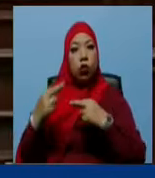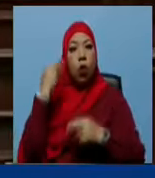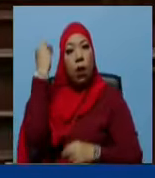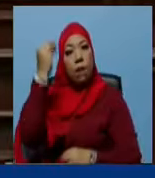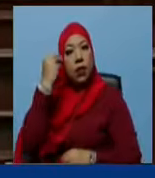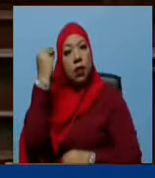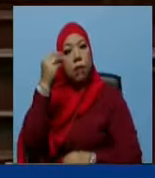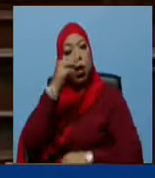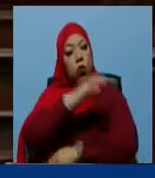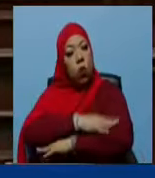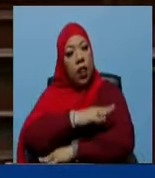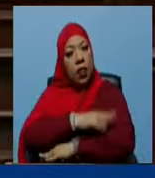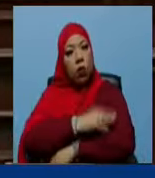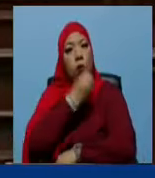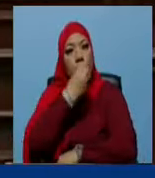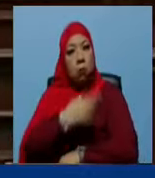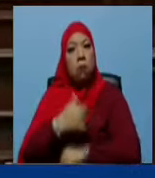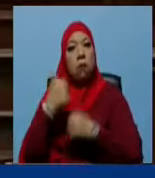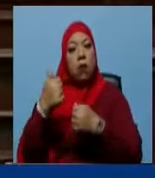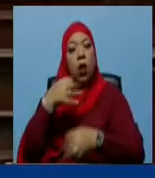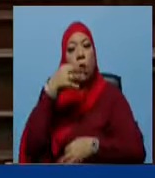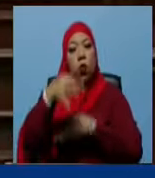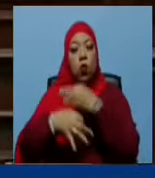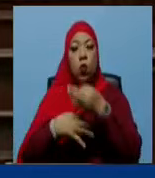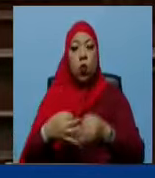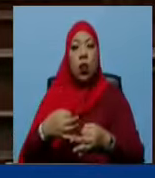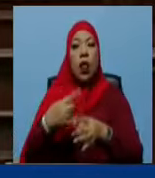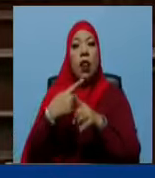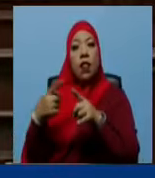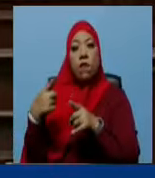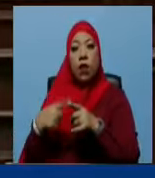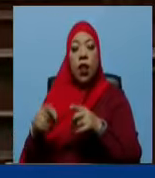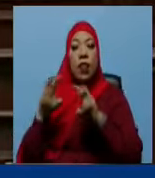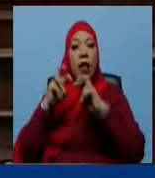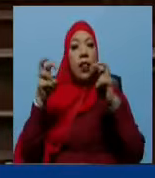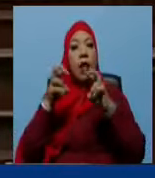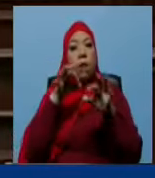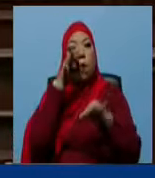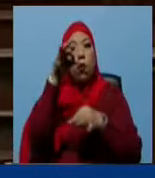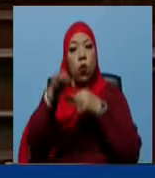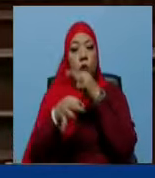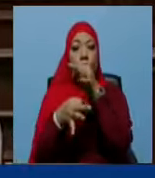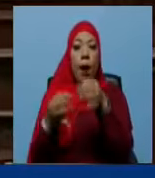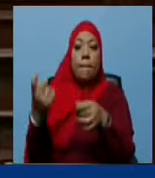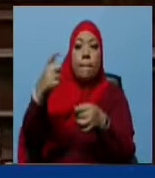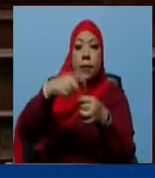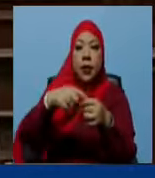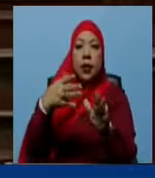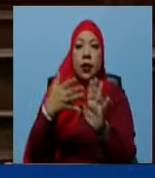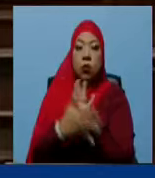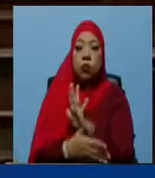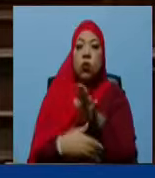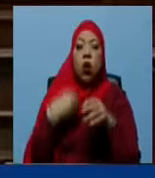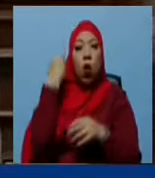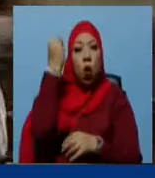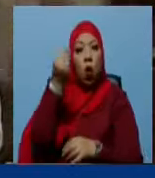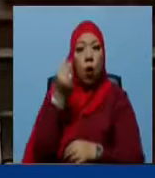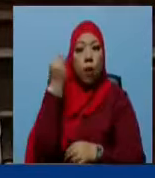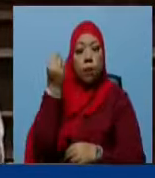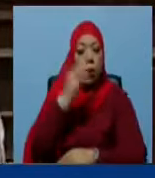Y la coherencia puede también uno explicarla en varias dimensiones. La coherencia entre lo que